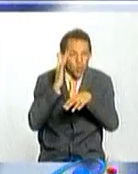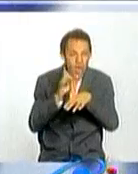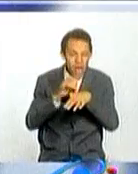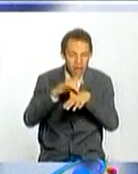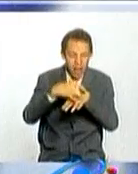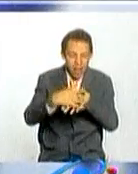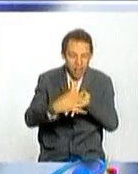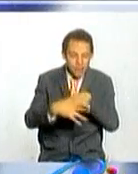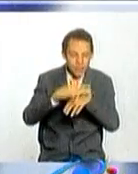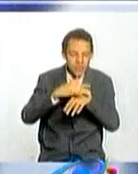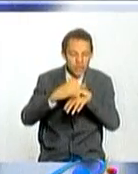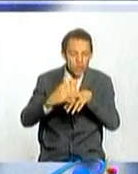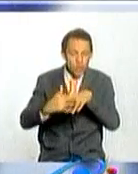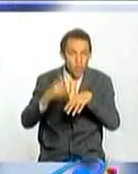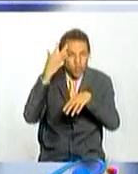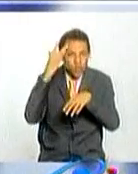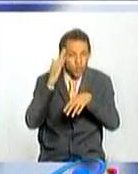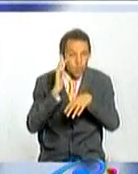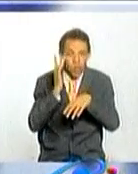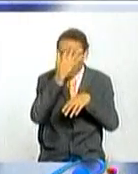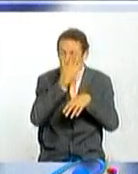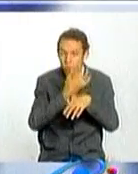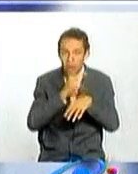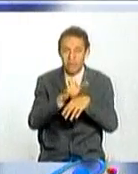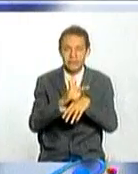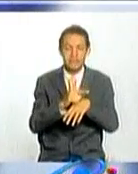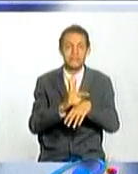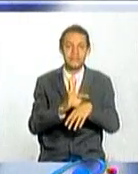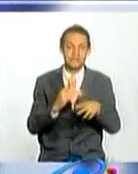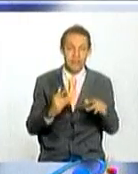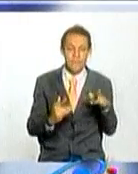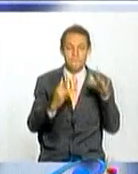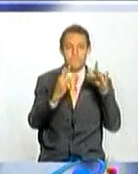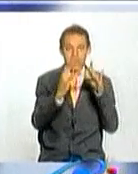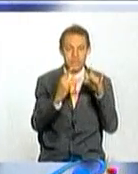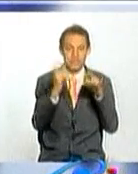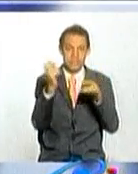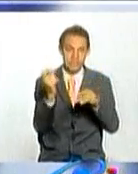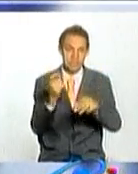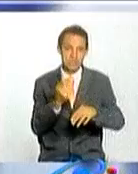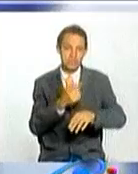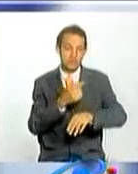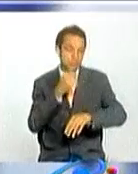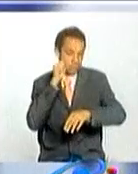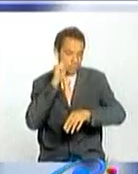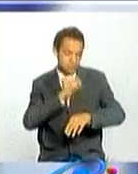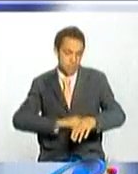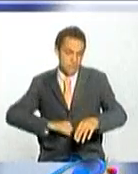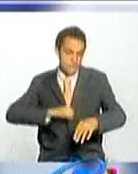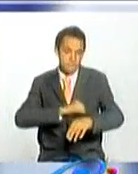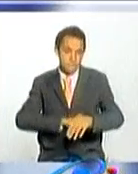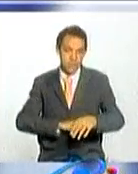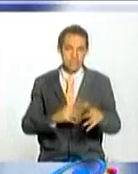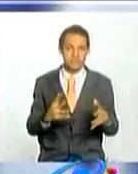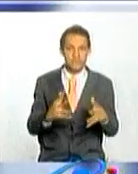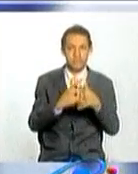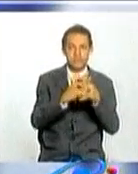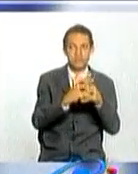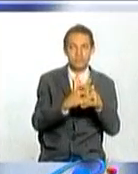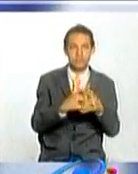axila que tenga relación directamente con el seno. Por eso siempre va de la mano la ecografía mamaria con